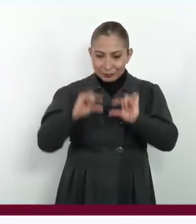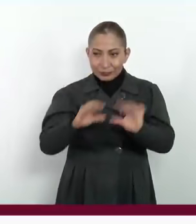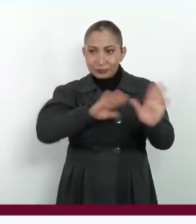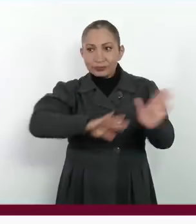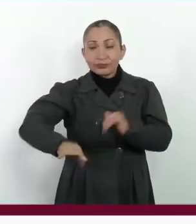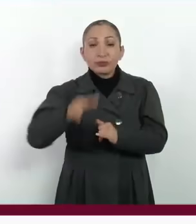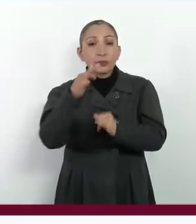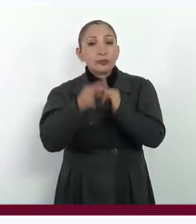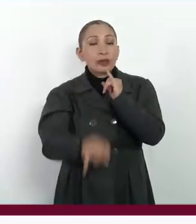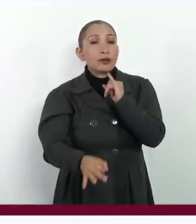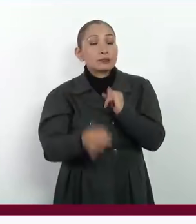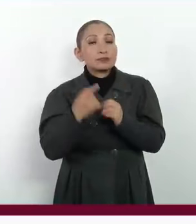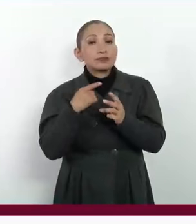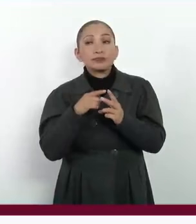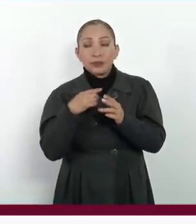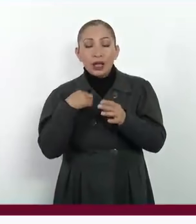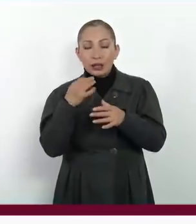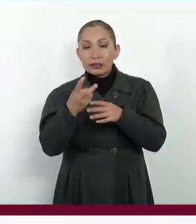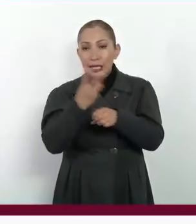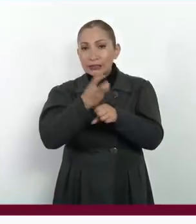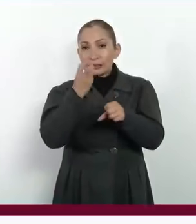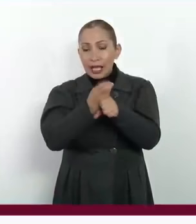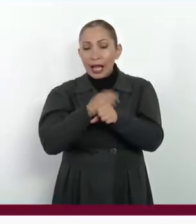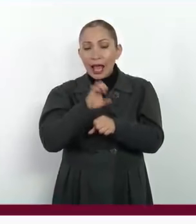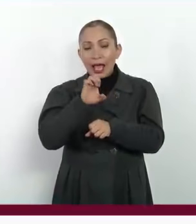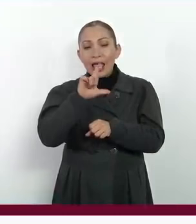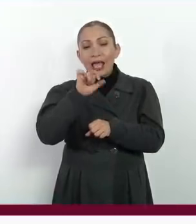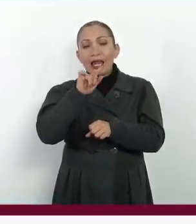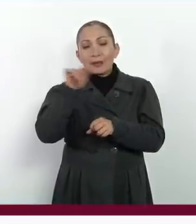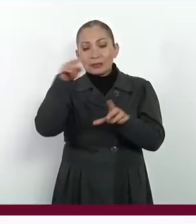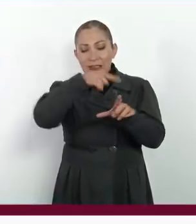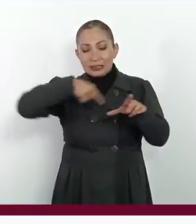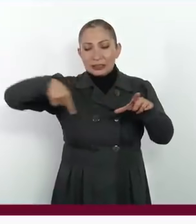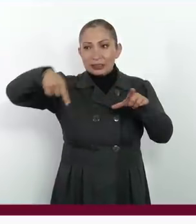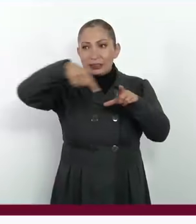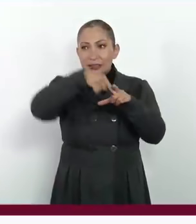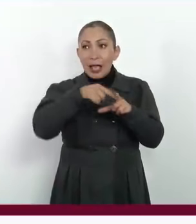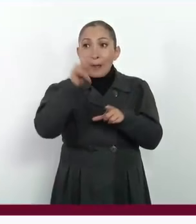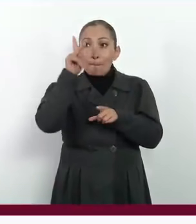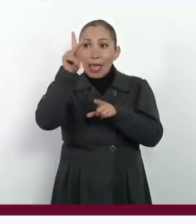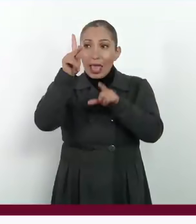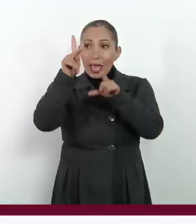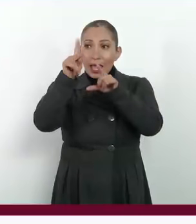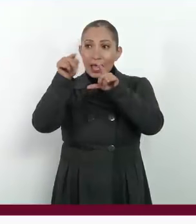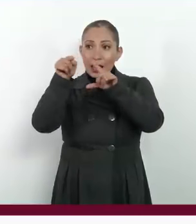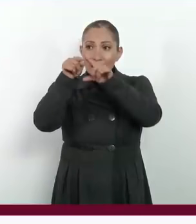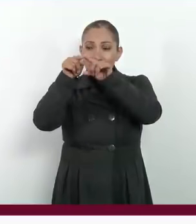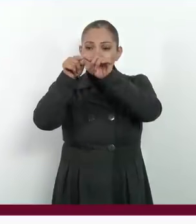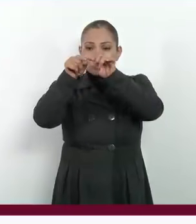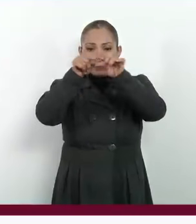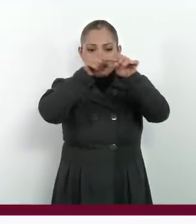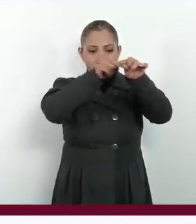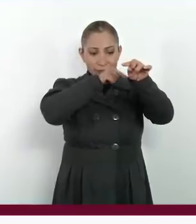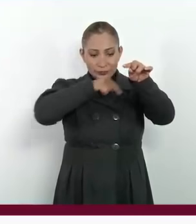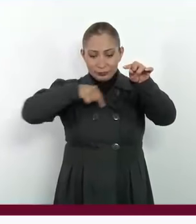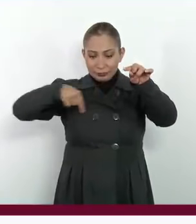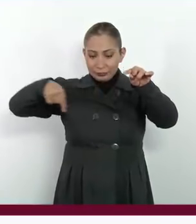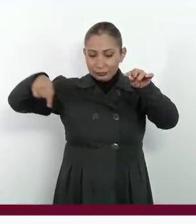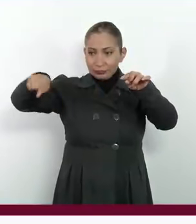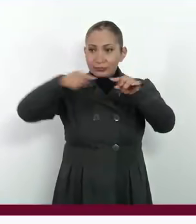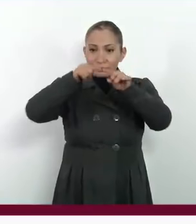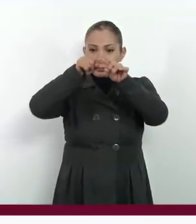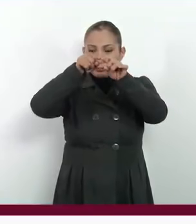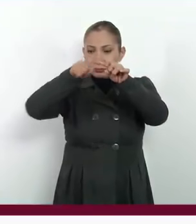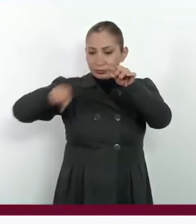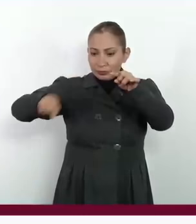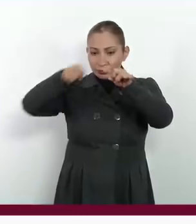La tercera de ellas es la elipse, que resulta del movimiento de un punto P sobre el plano, de tal forma que la suma de